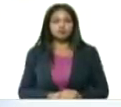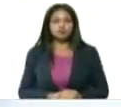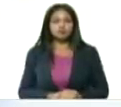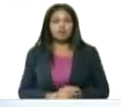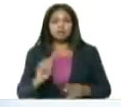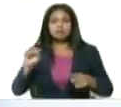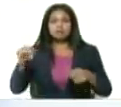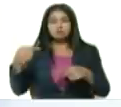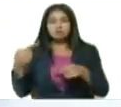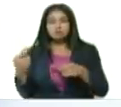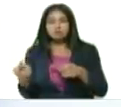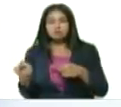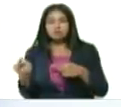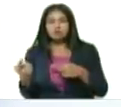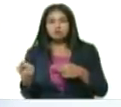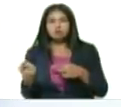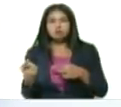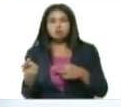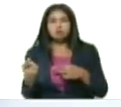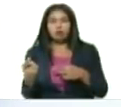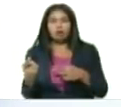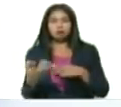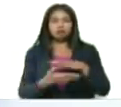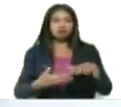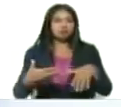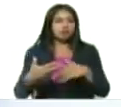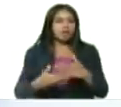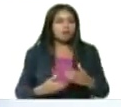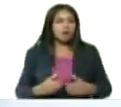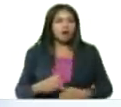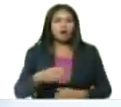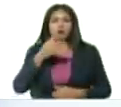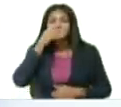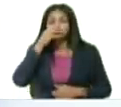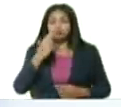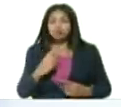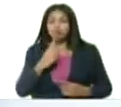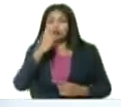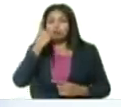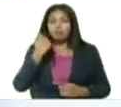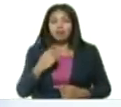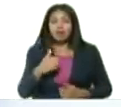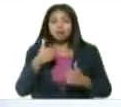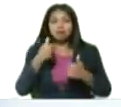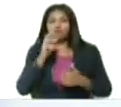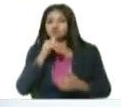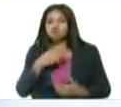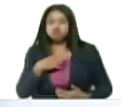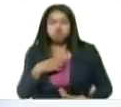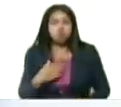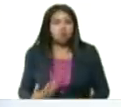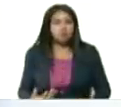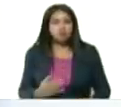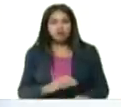Luego presentó infección respiratoria y neumonía,